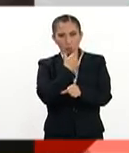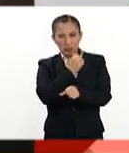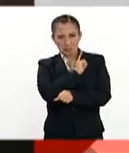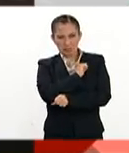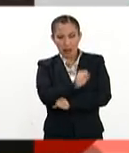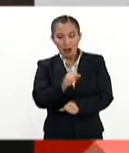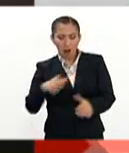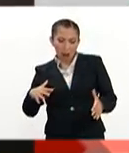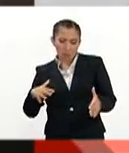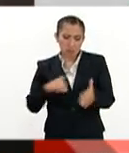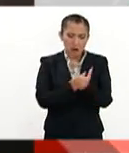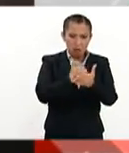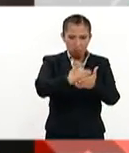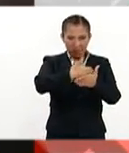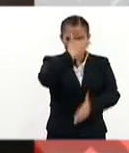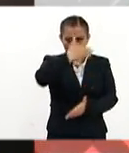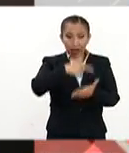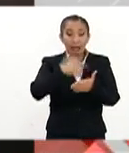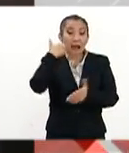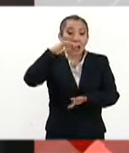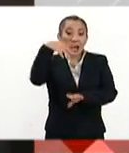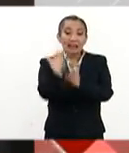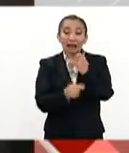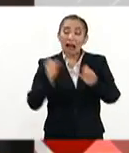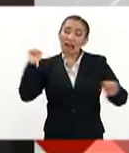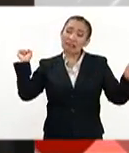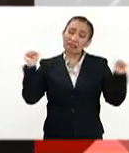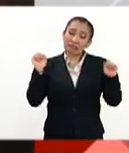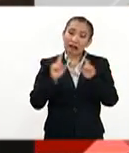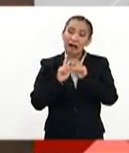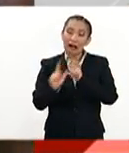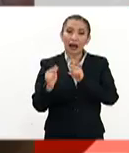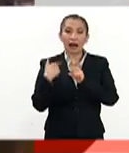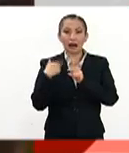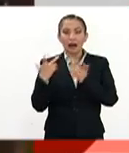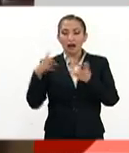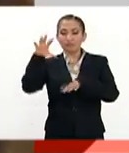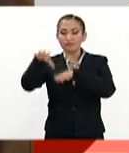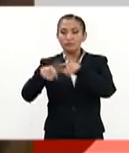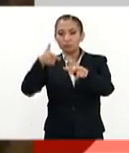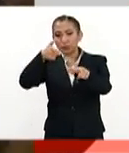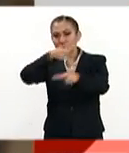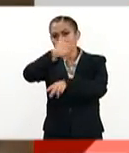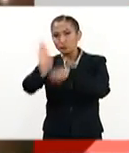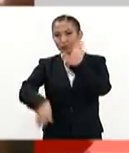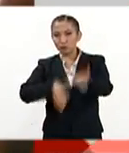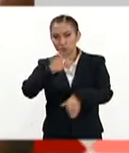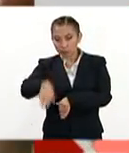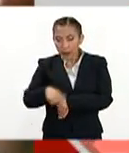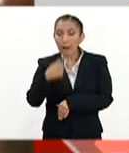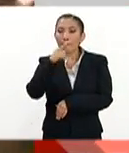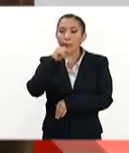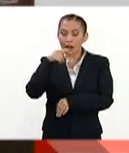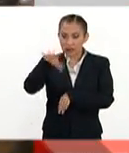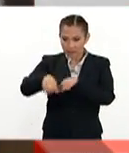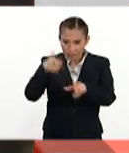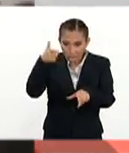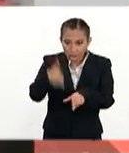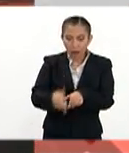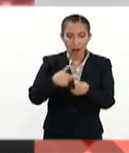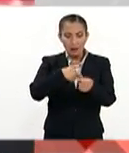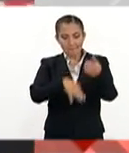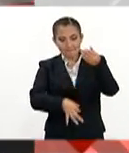delincuentes, se impactó con una barda y, al intentar escapar a pie, los agresores fueron abatidos. Las autoridades aseguraron armas